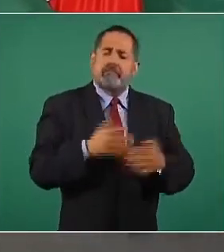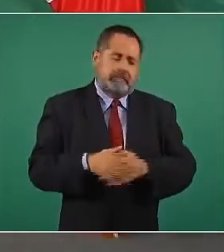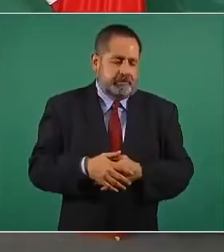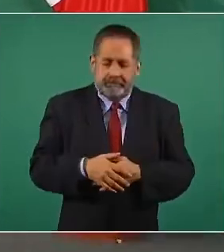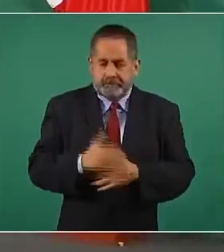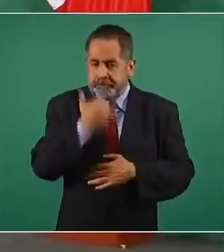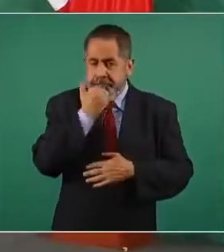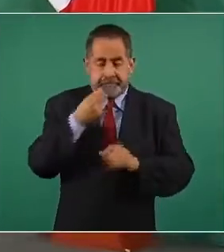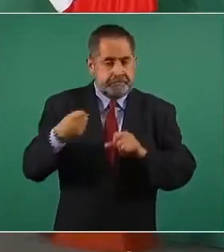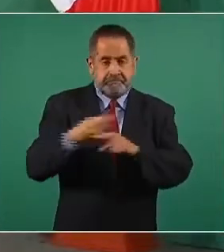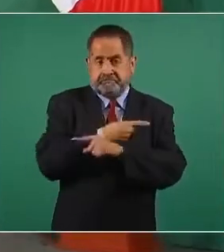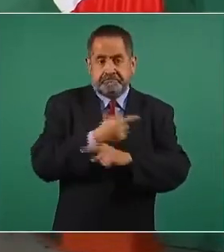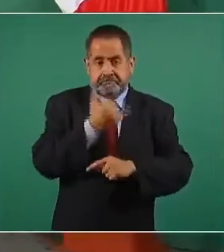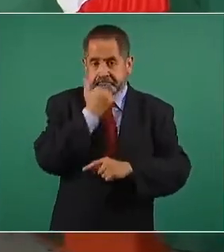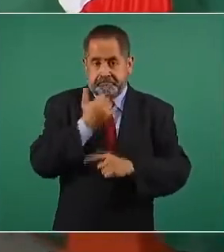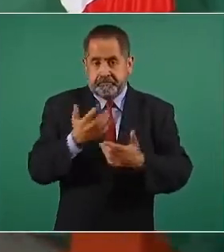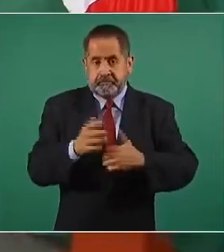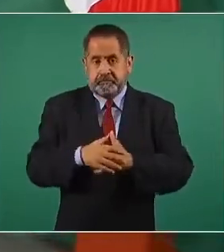como